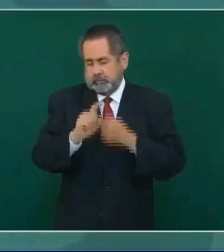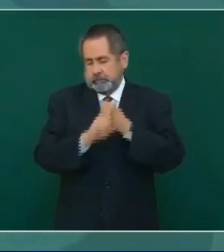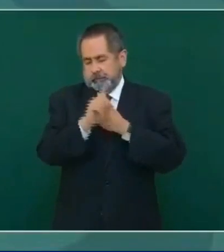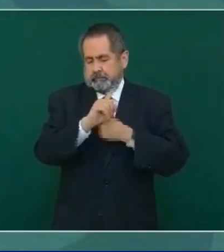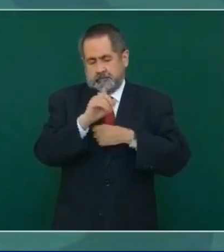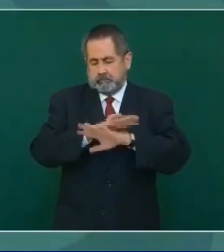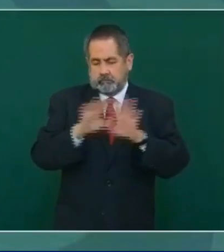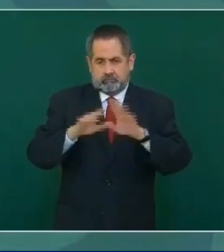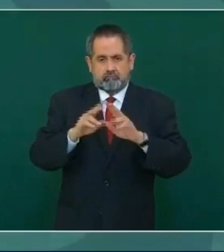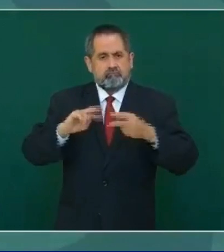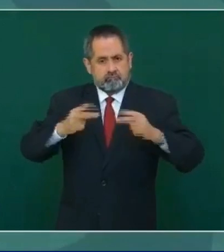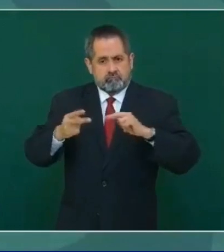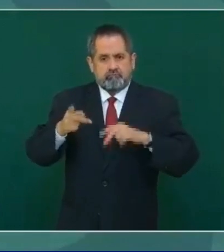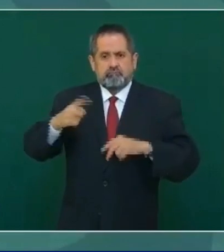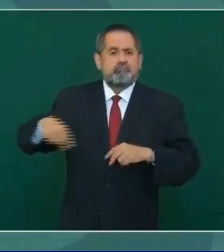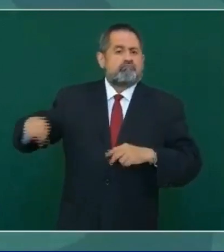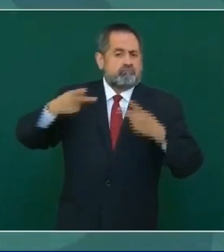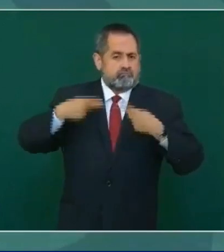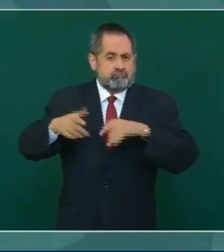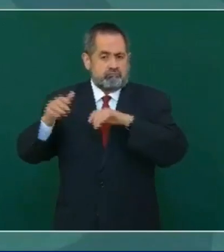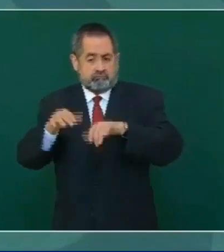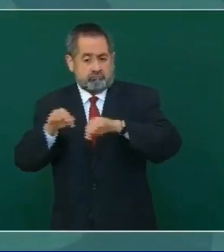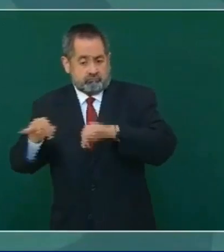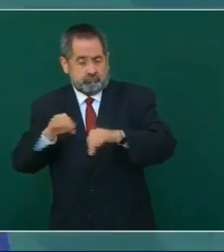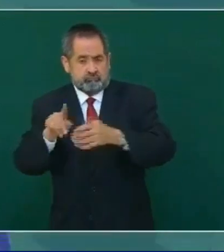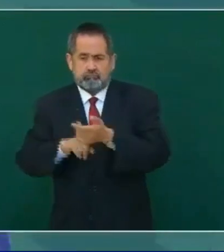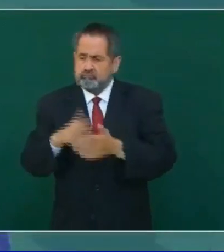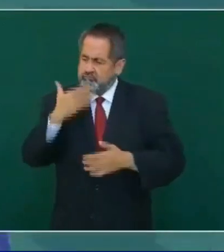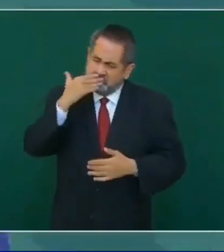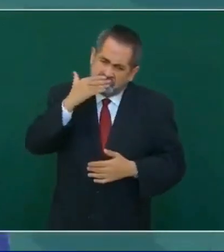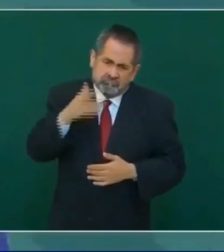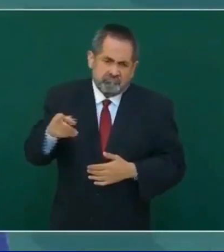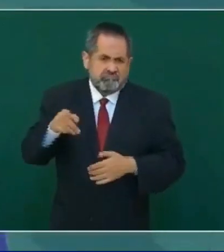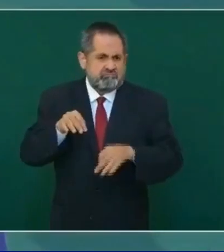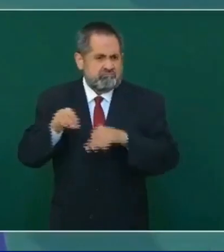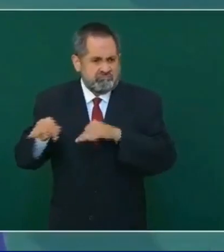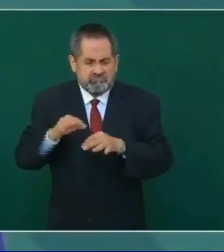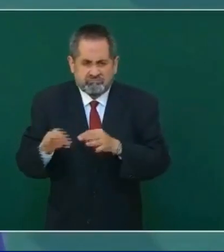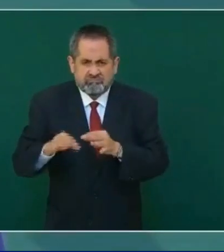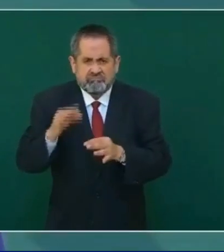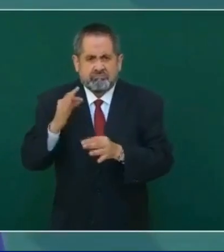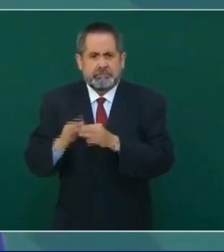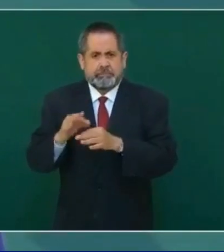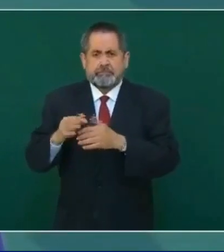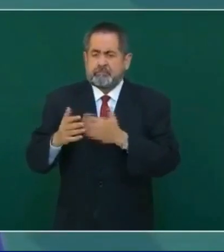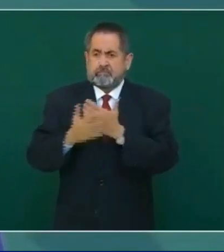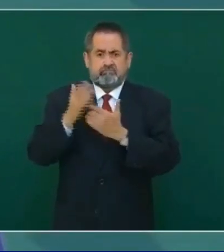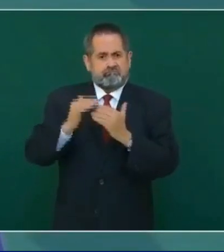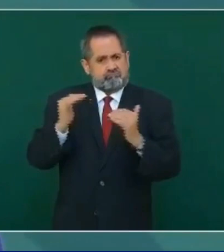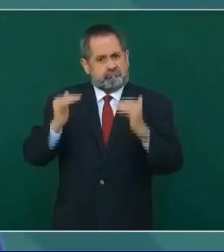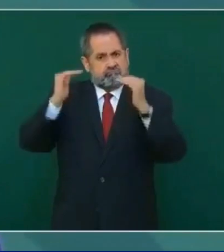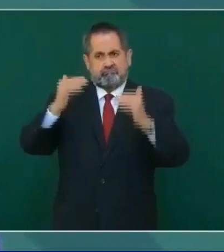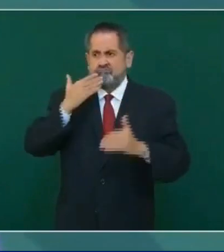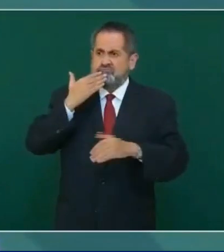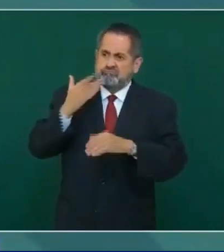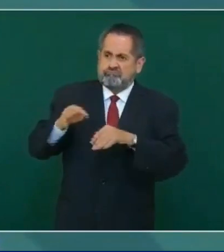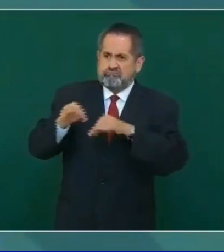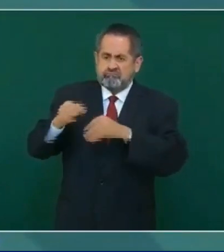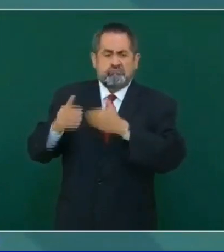contrario, los trabajadores han estado actuando a la altura de las